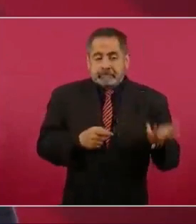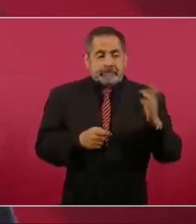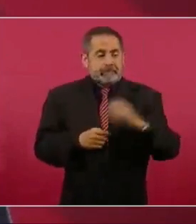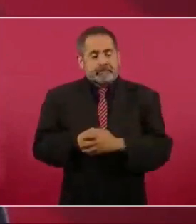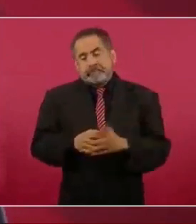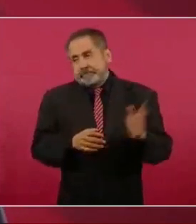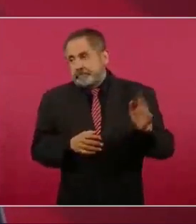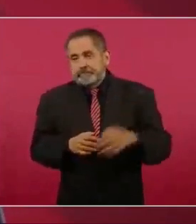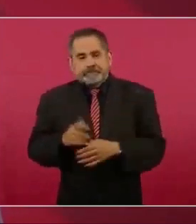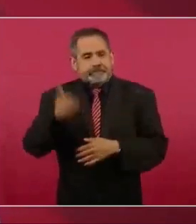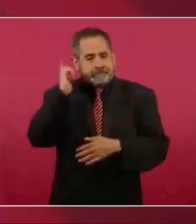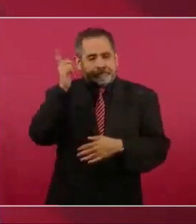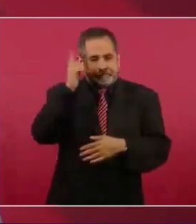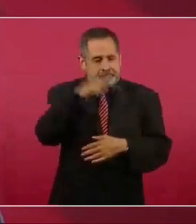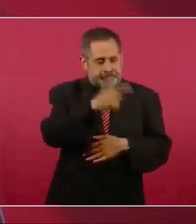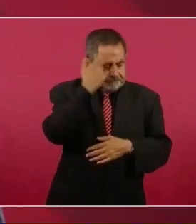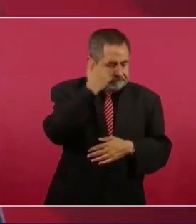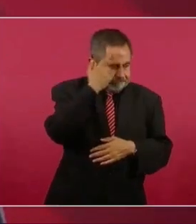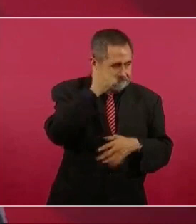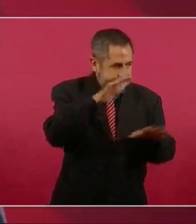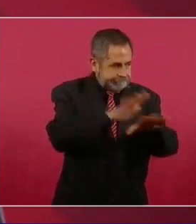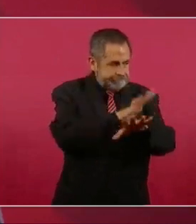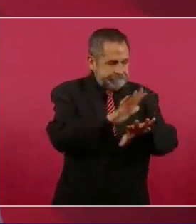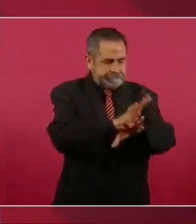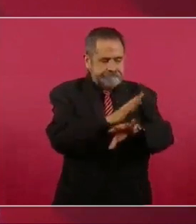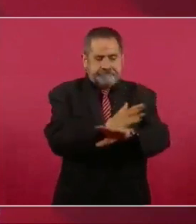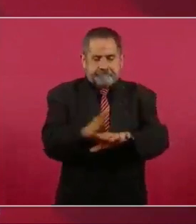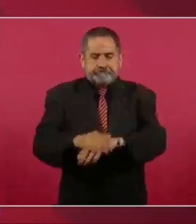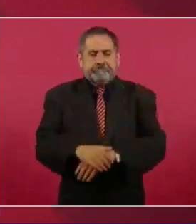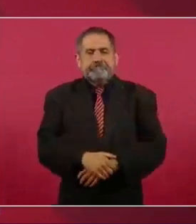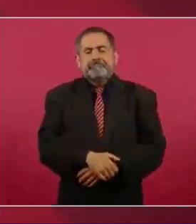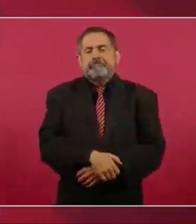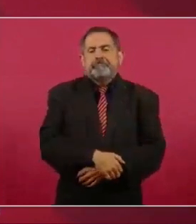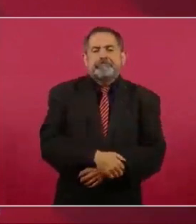ojalá y rectifiquen,